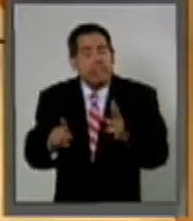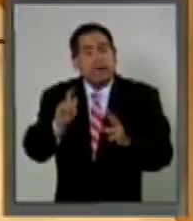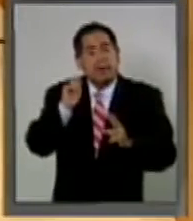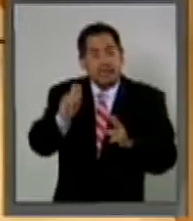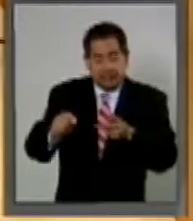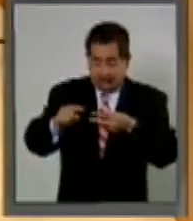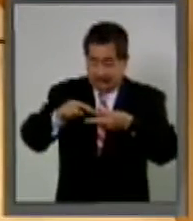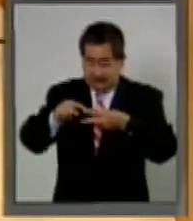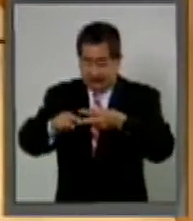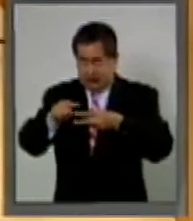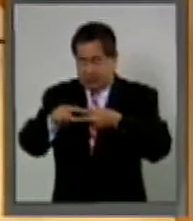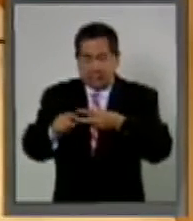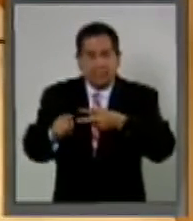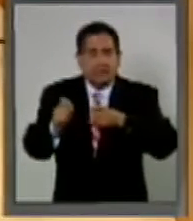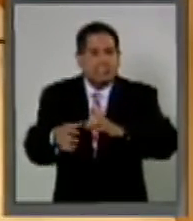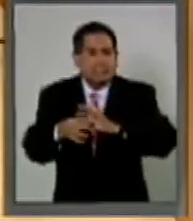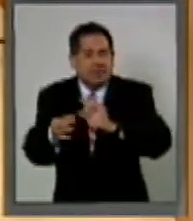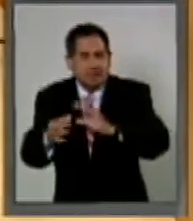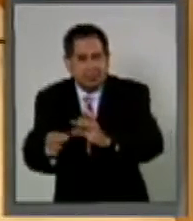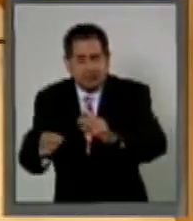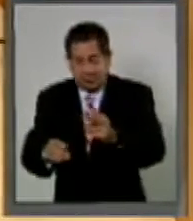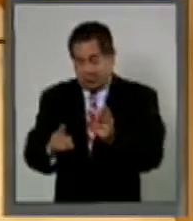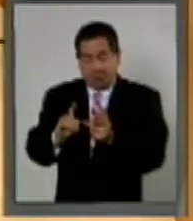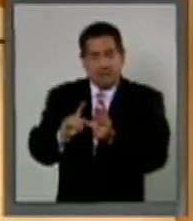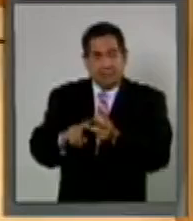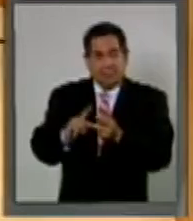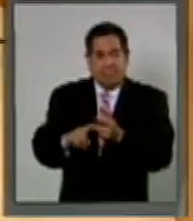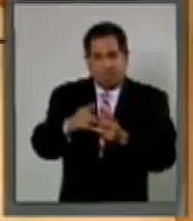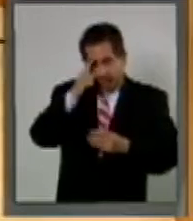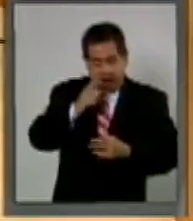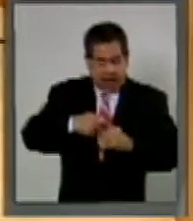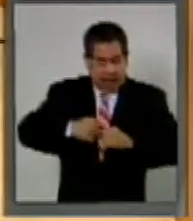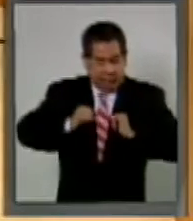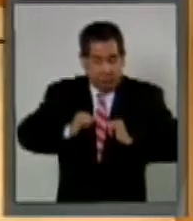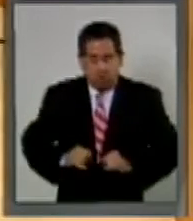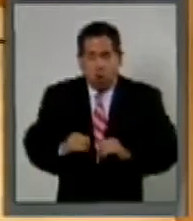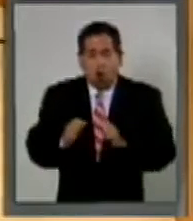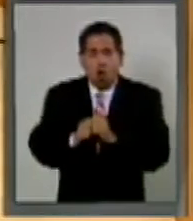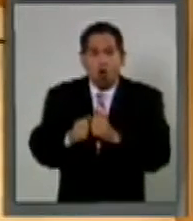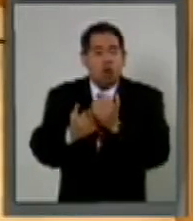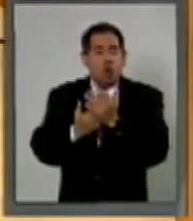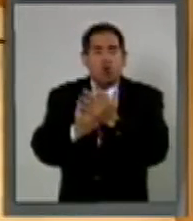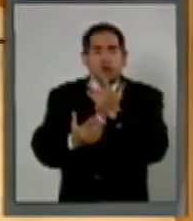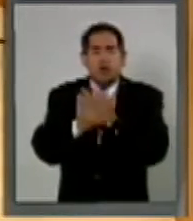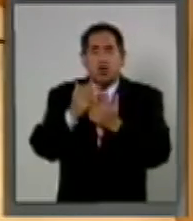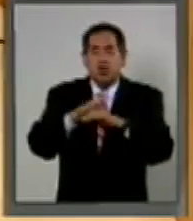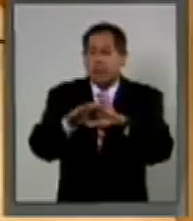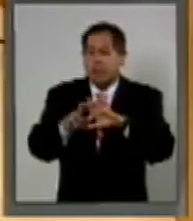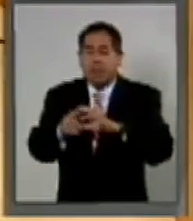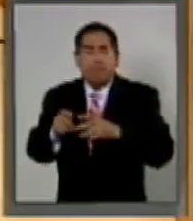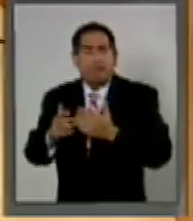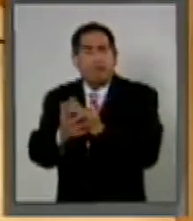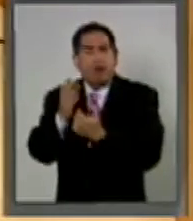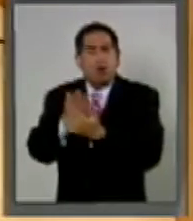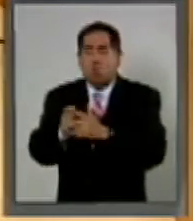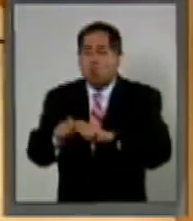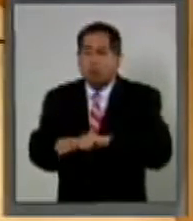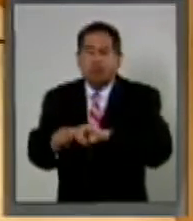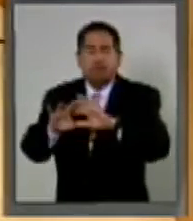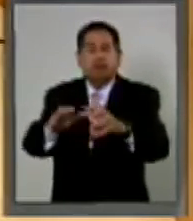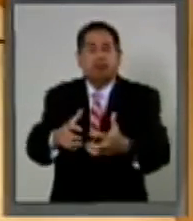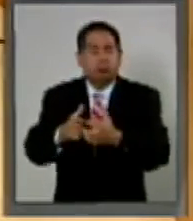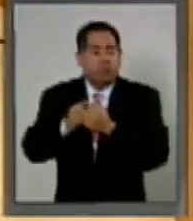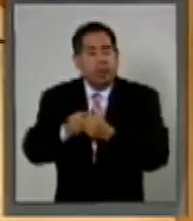entiende por dicha actividad la que se efectúa individualmente con redes y líneas manuales, mientras que